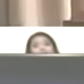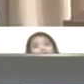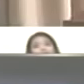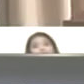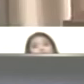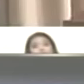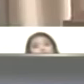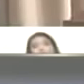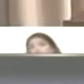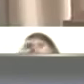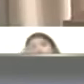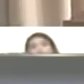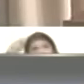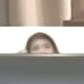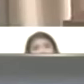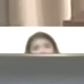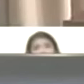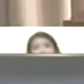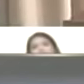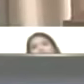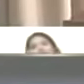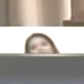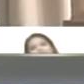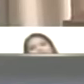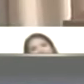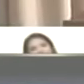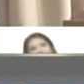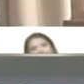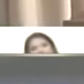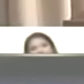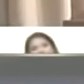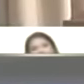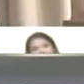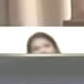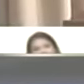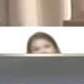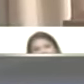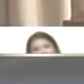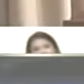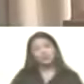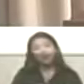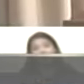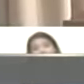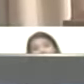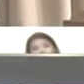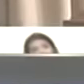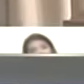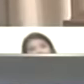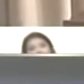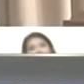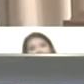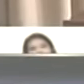contacto posterior a este, una feliz Navidad en nombre de todo el gobierno revolucionario, que pasen en compañía de todos sus